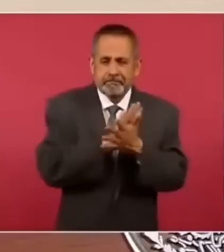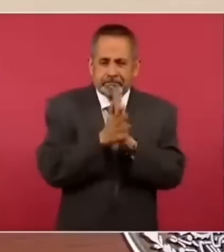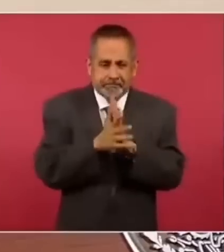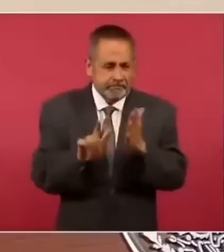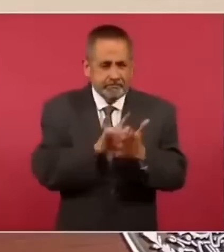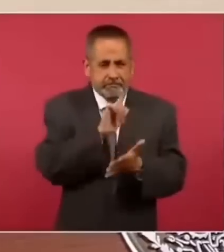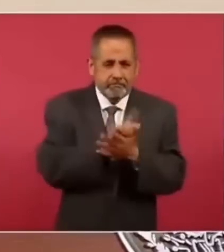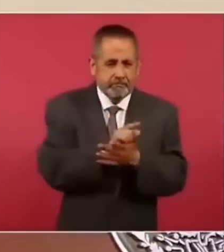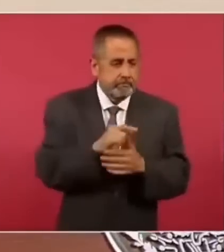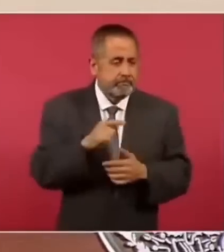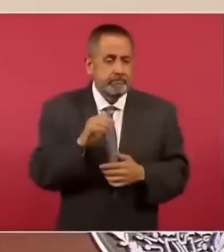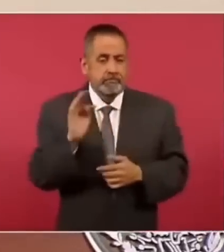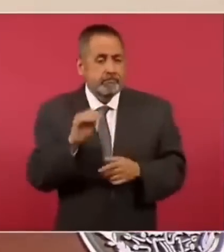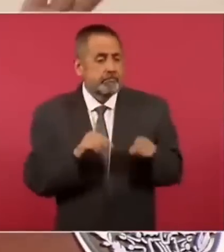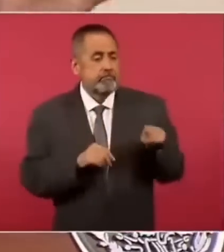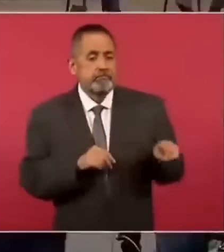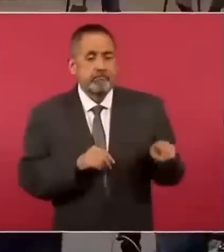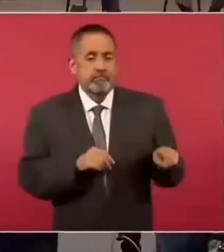el clero